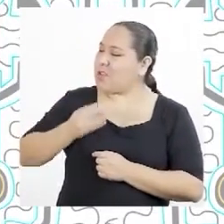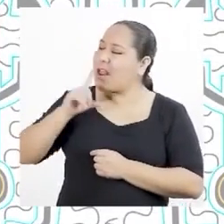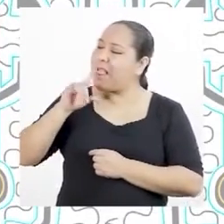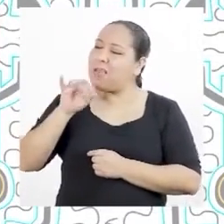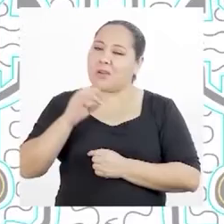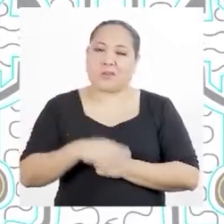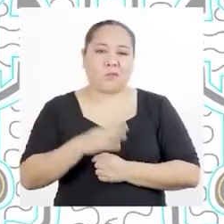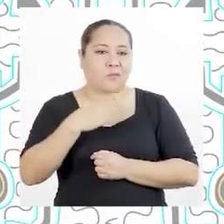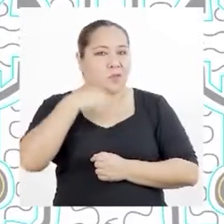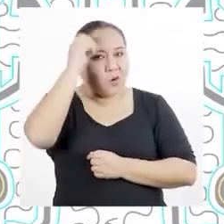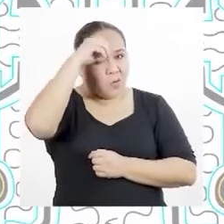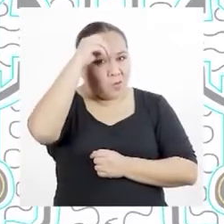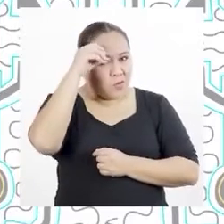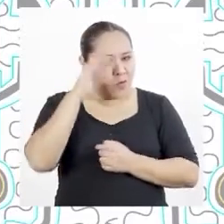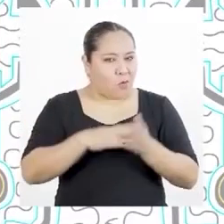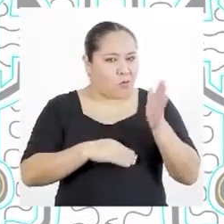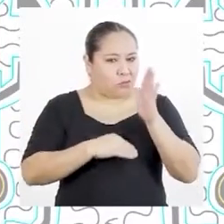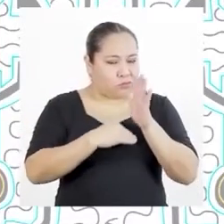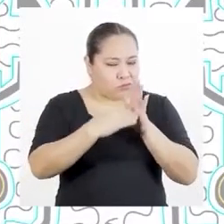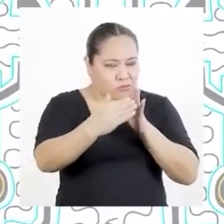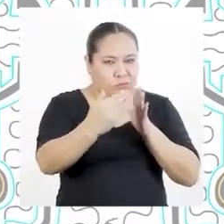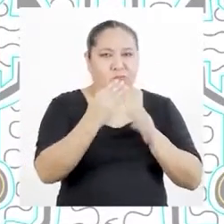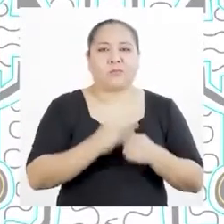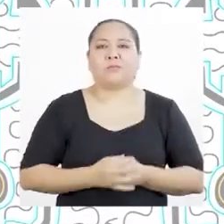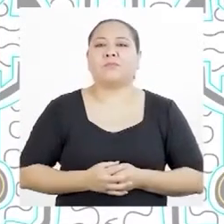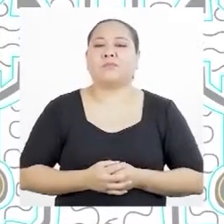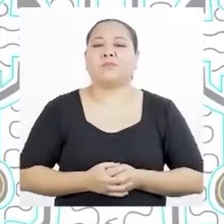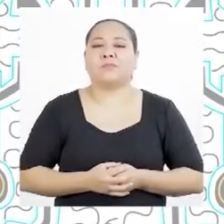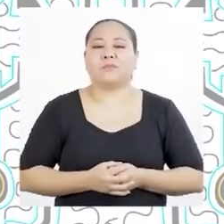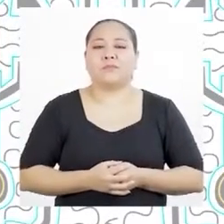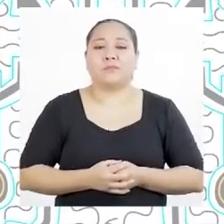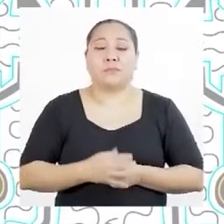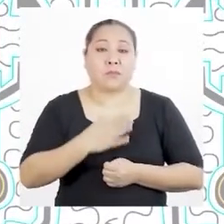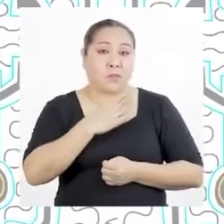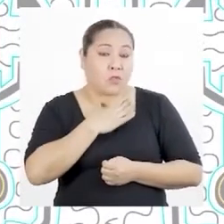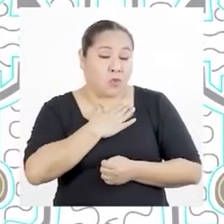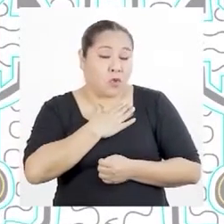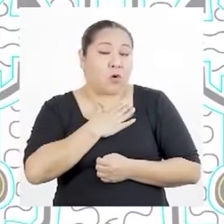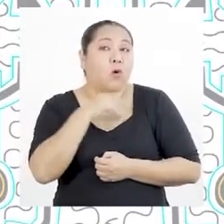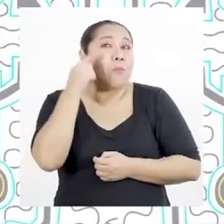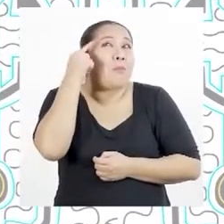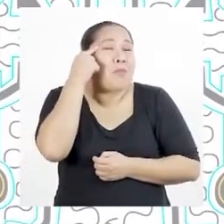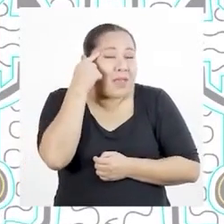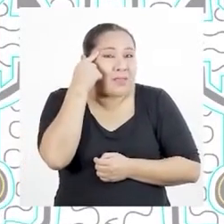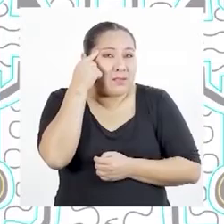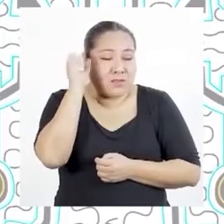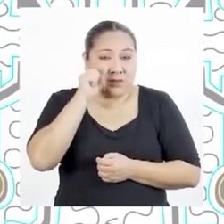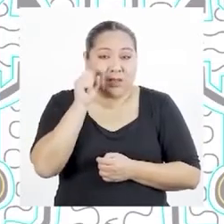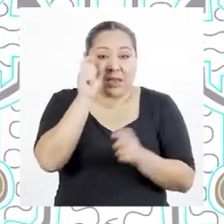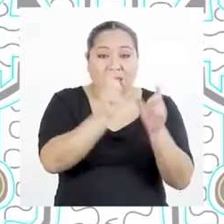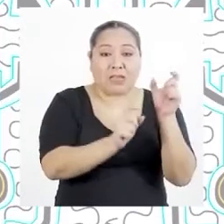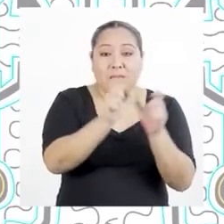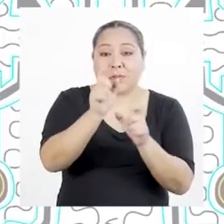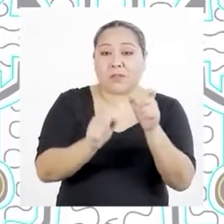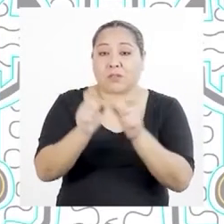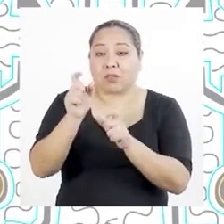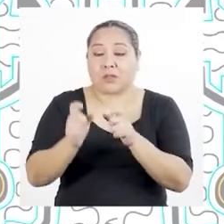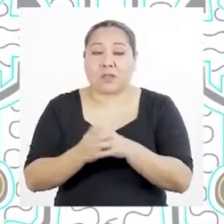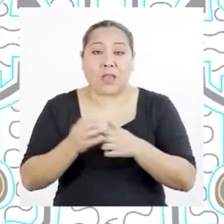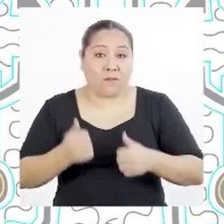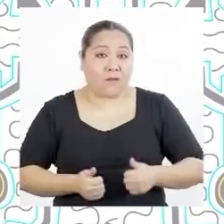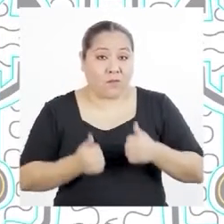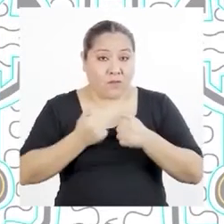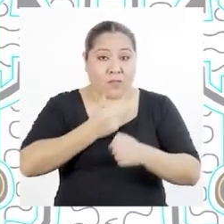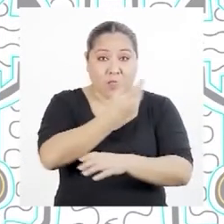Aquí tengo mi opinión más desarrollada por escrito. A mi juicio, considero que las personas que viven en la